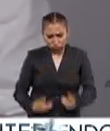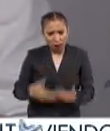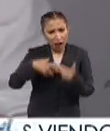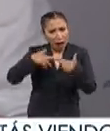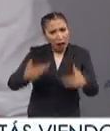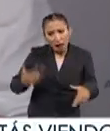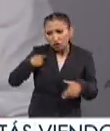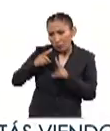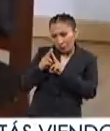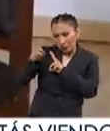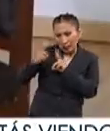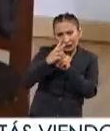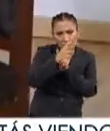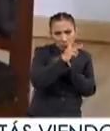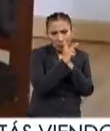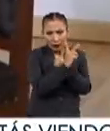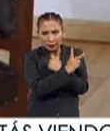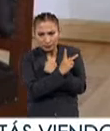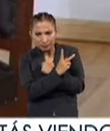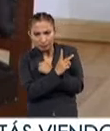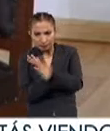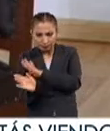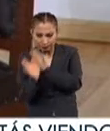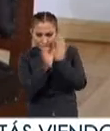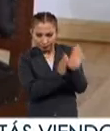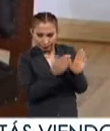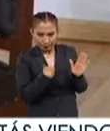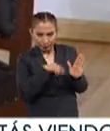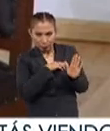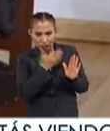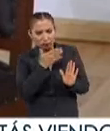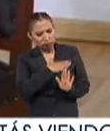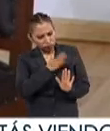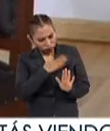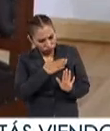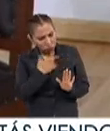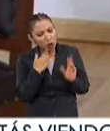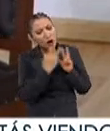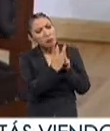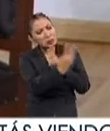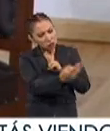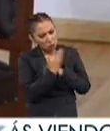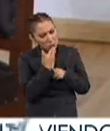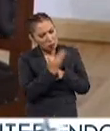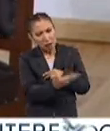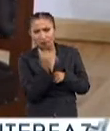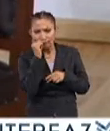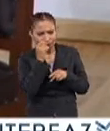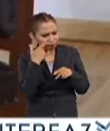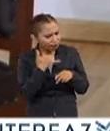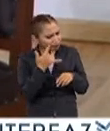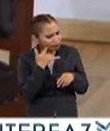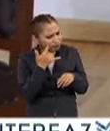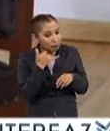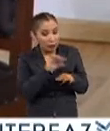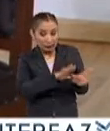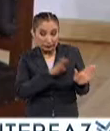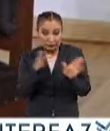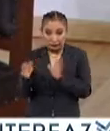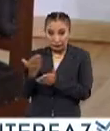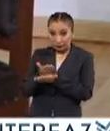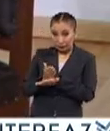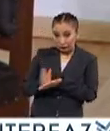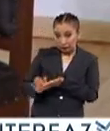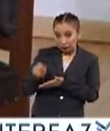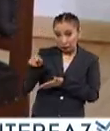relación con los vecinos. Por un lado, hemos sido buenos vecinos siempre, y por otro